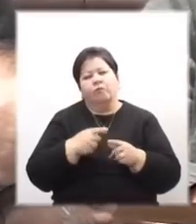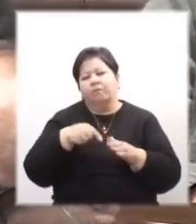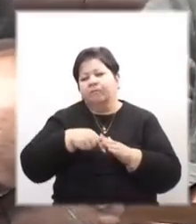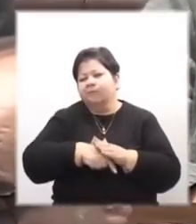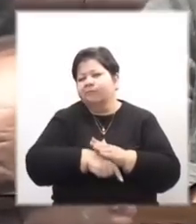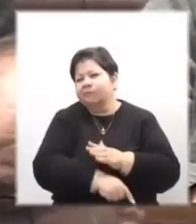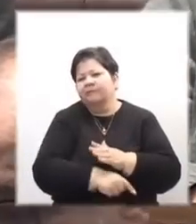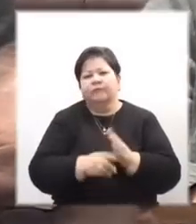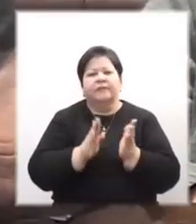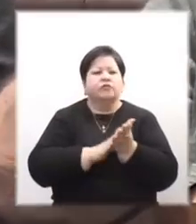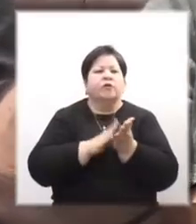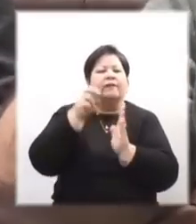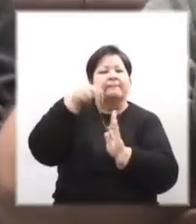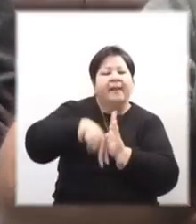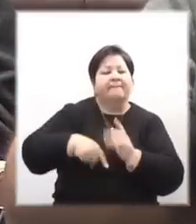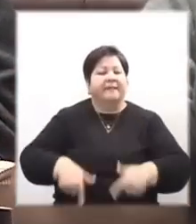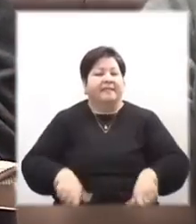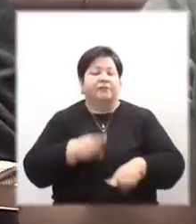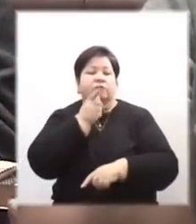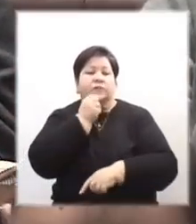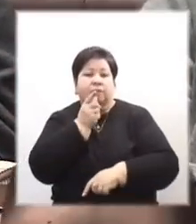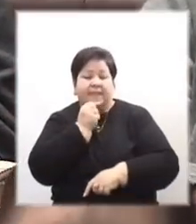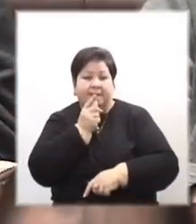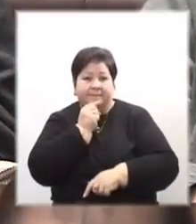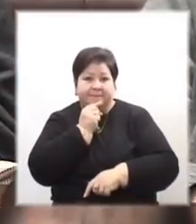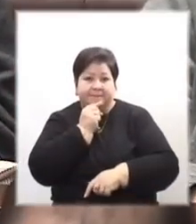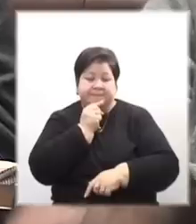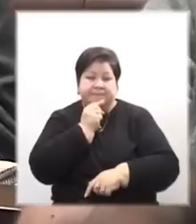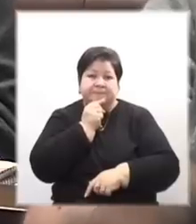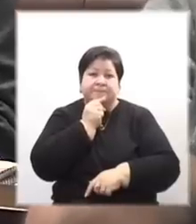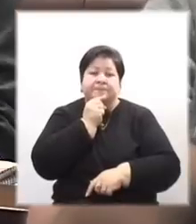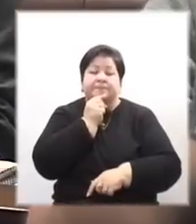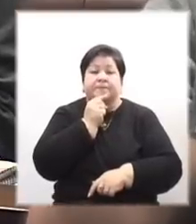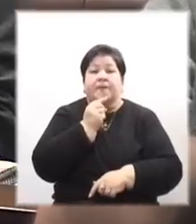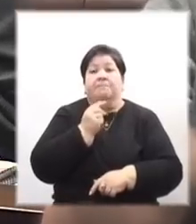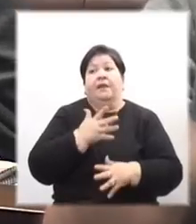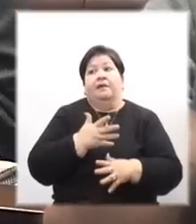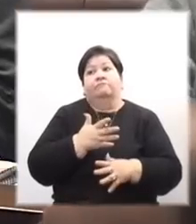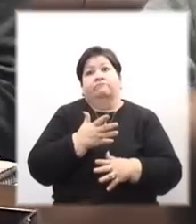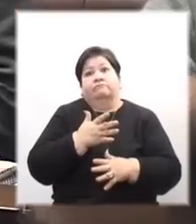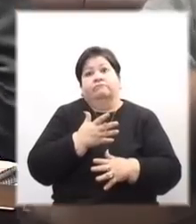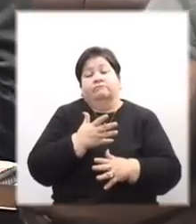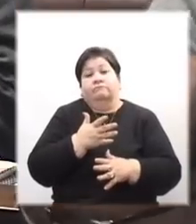planes y las políticas del Ministerio de Seguridad para contener los homicidios.